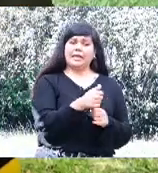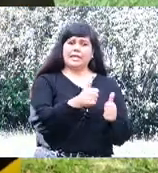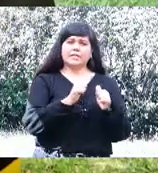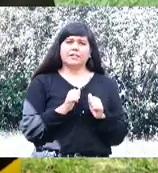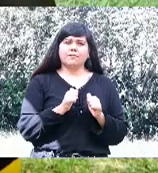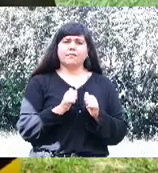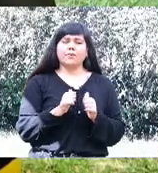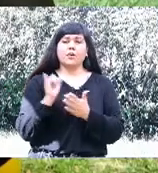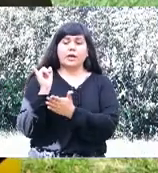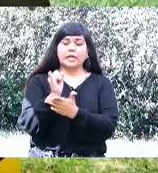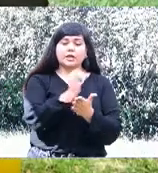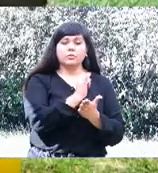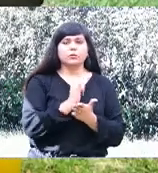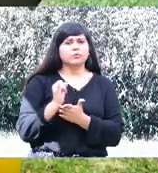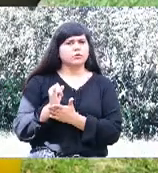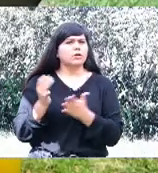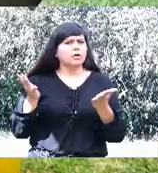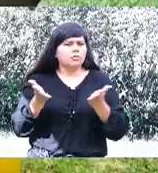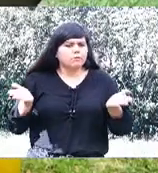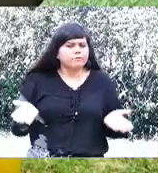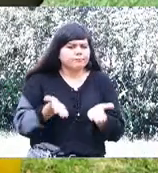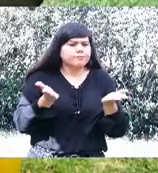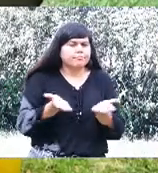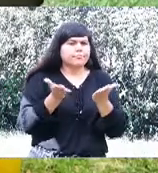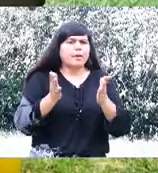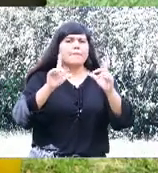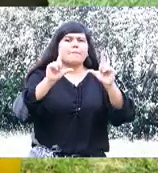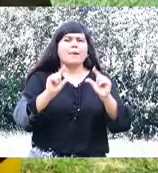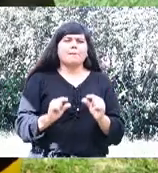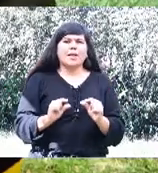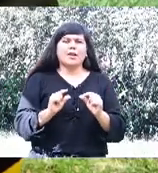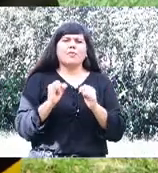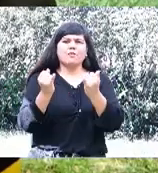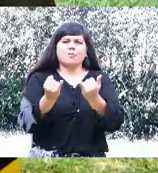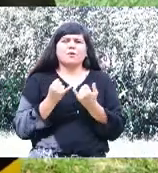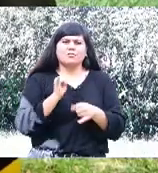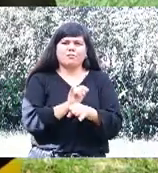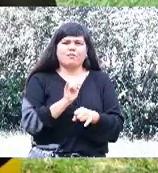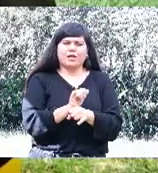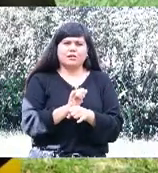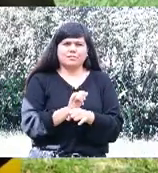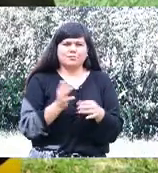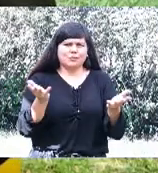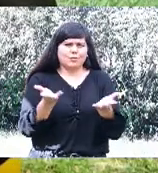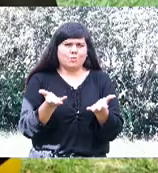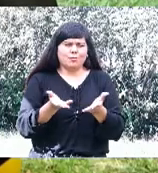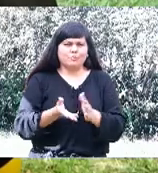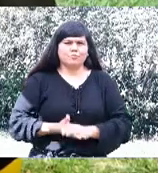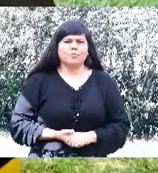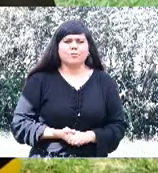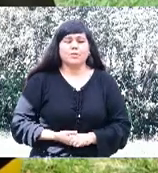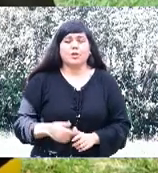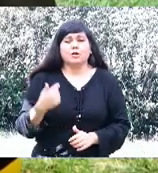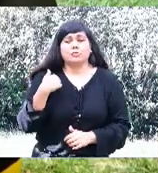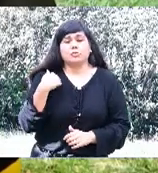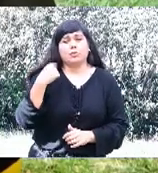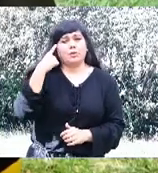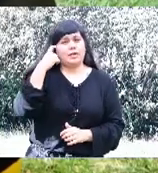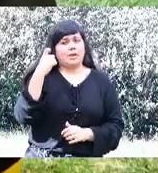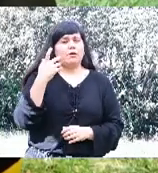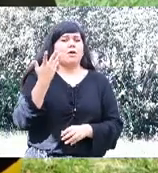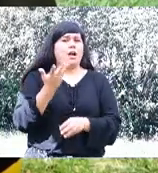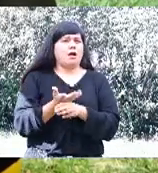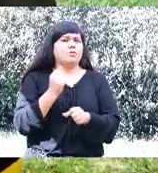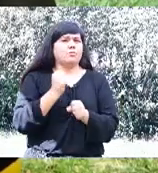contribuir las instituciones a reducir estos niveles de desinformación yo creo que hay un hay un